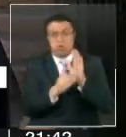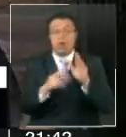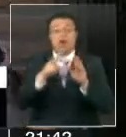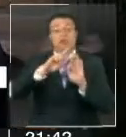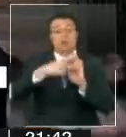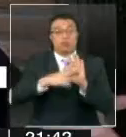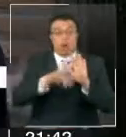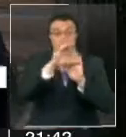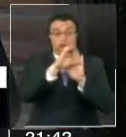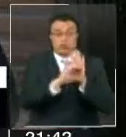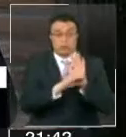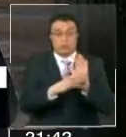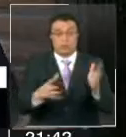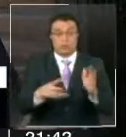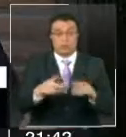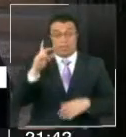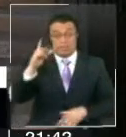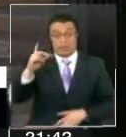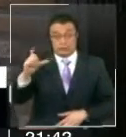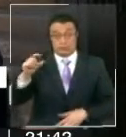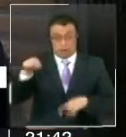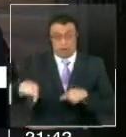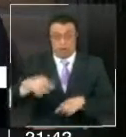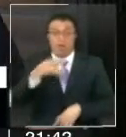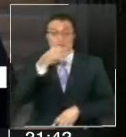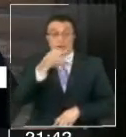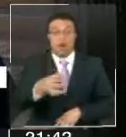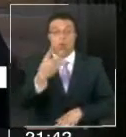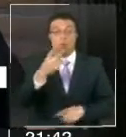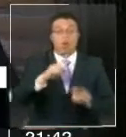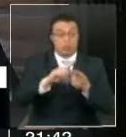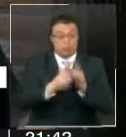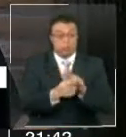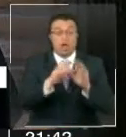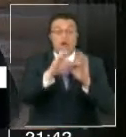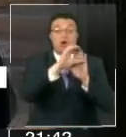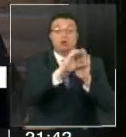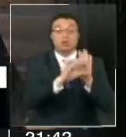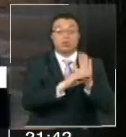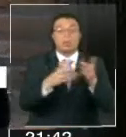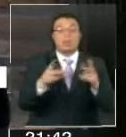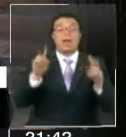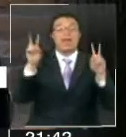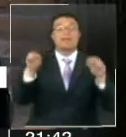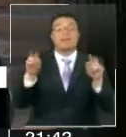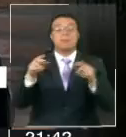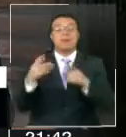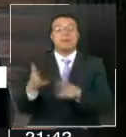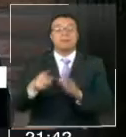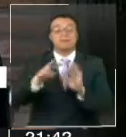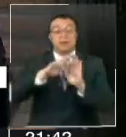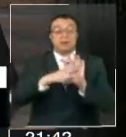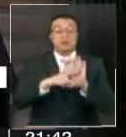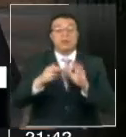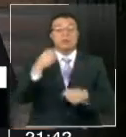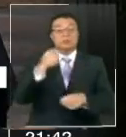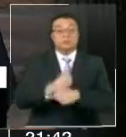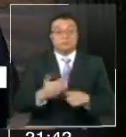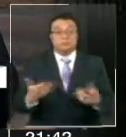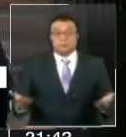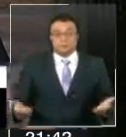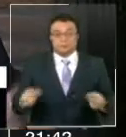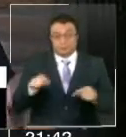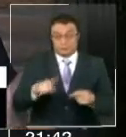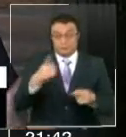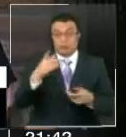modificaciones a la Constitución. La propia Democracia Cristiana hoy día está planteando una modificación a la Constitución para el tema de la reforma laboral. Entonces, en